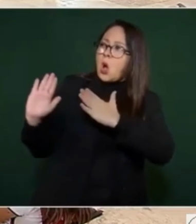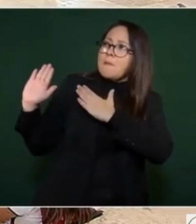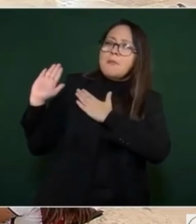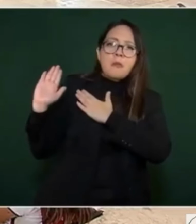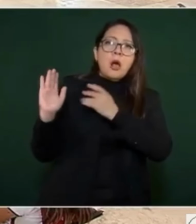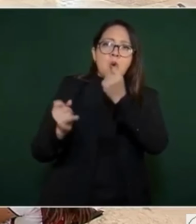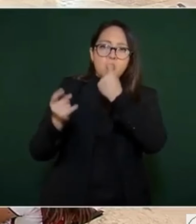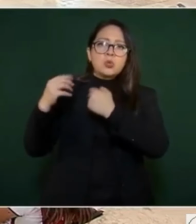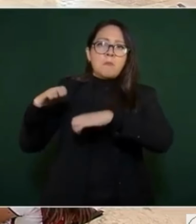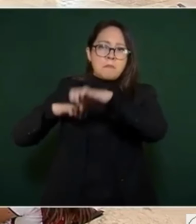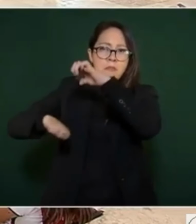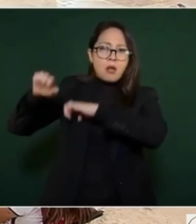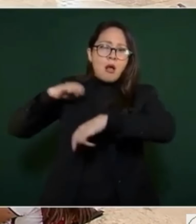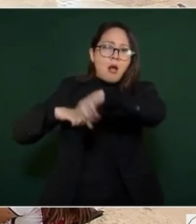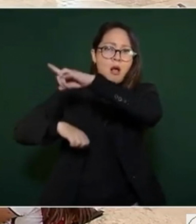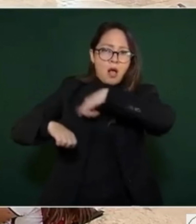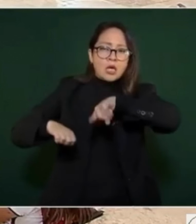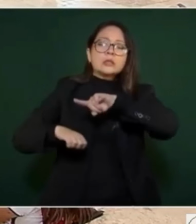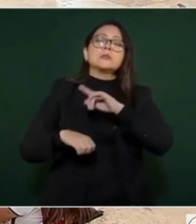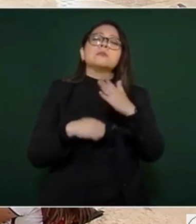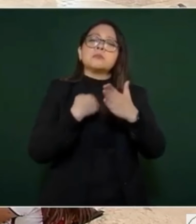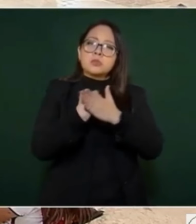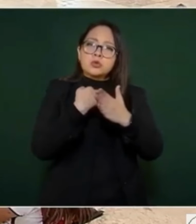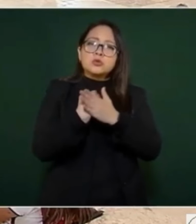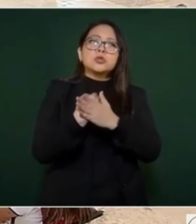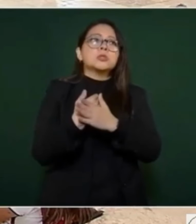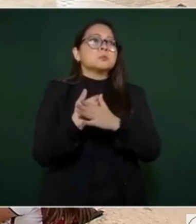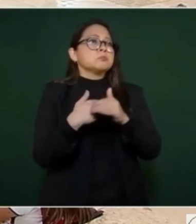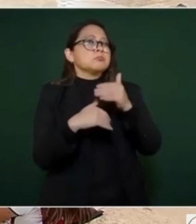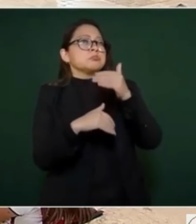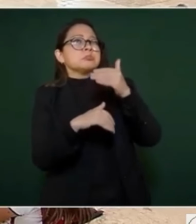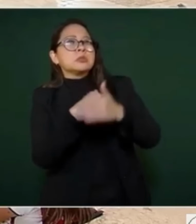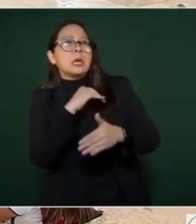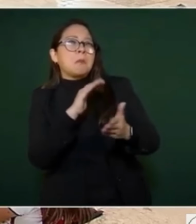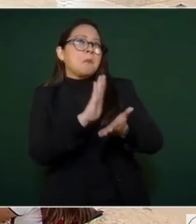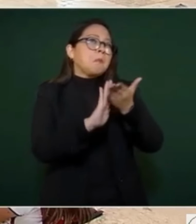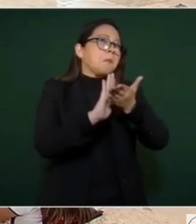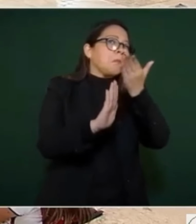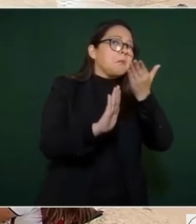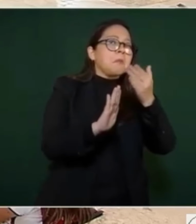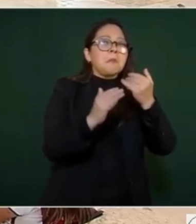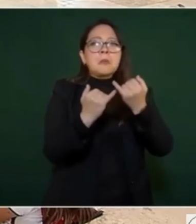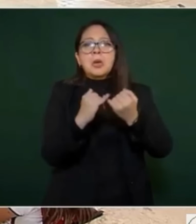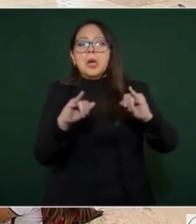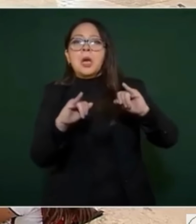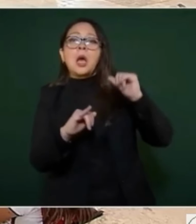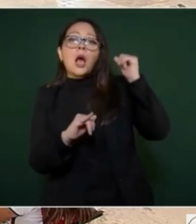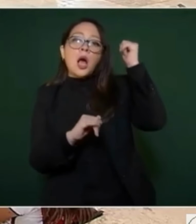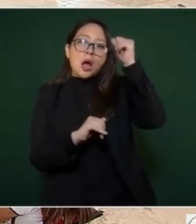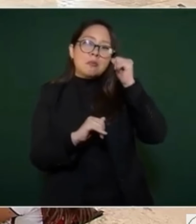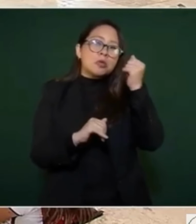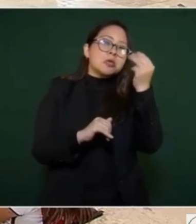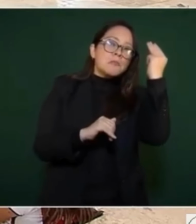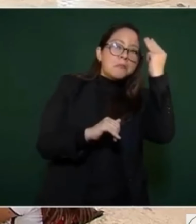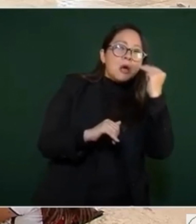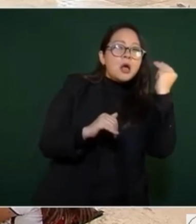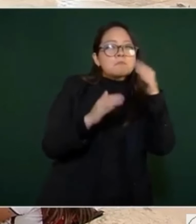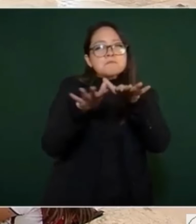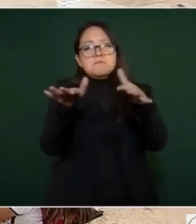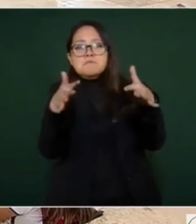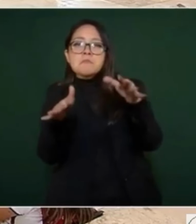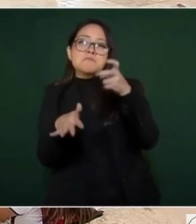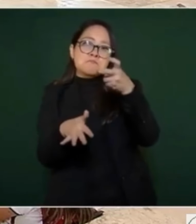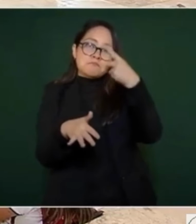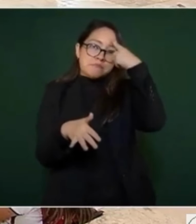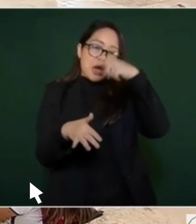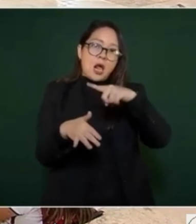los empresarios de terminar, digamos, al mes de marzo, abril, para estar solucionando